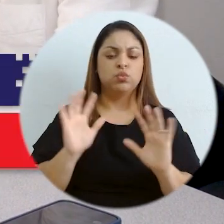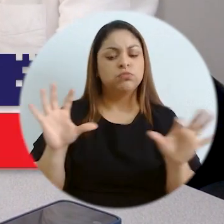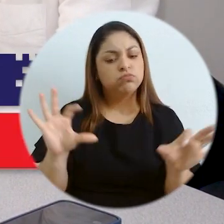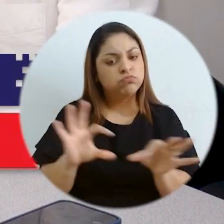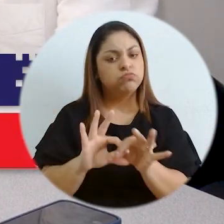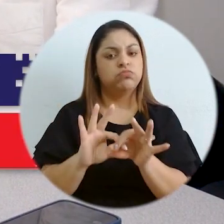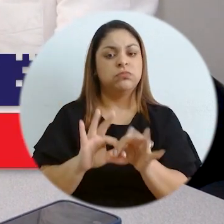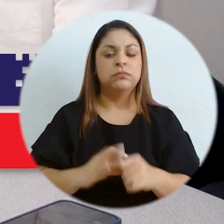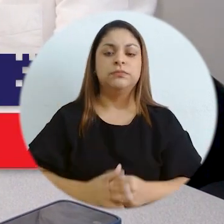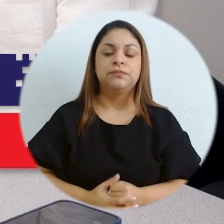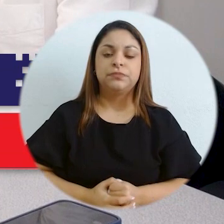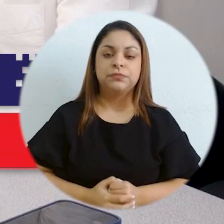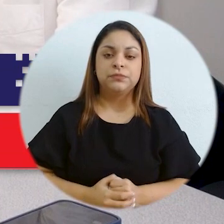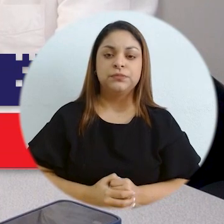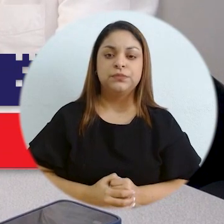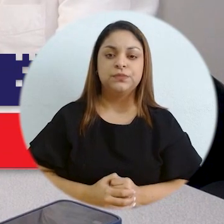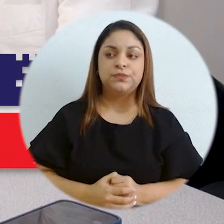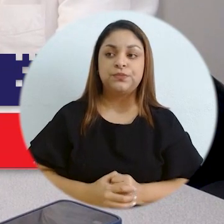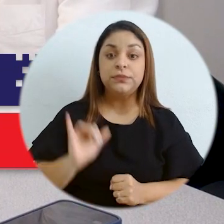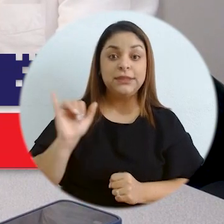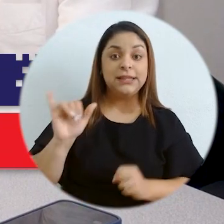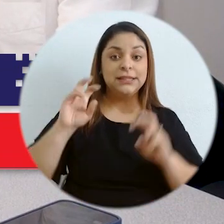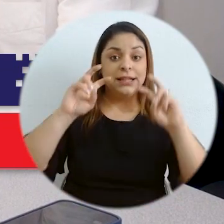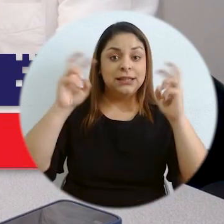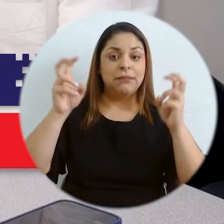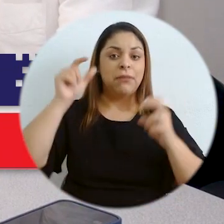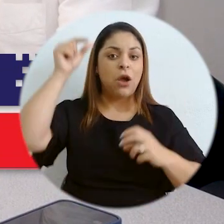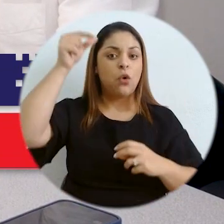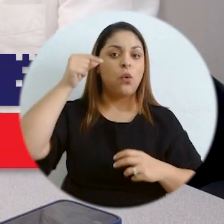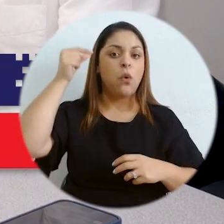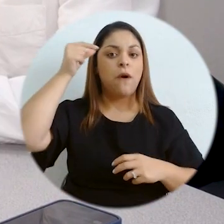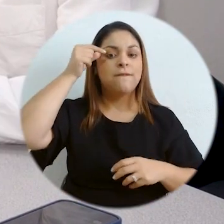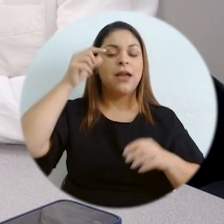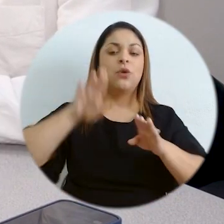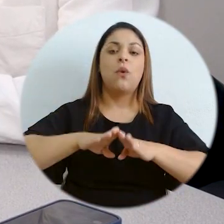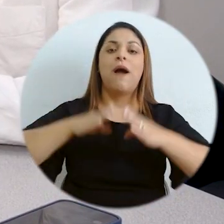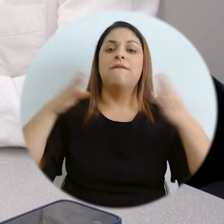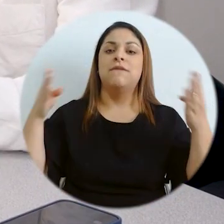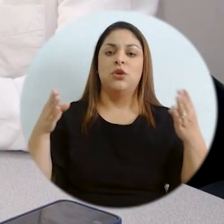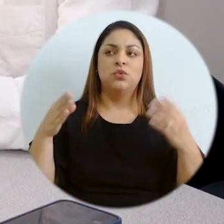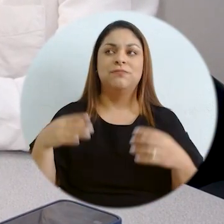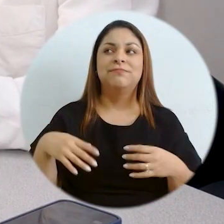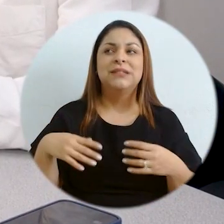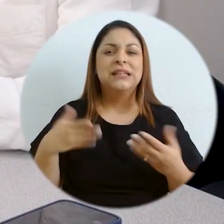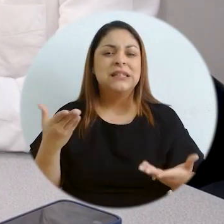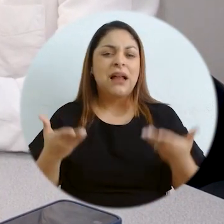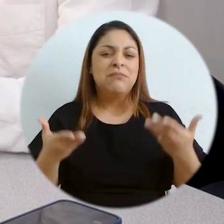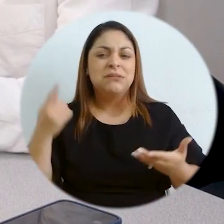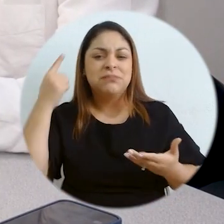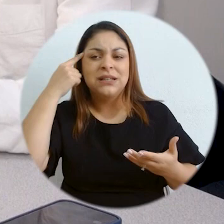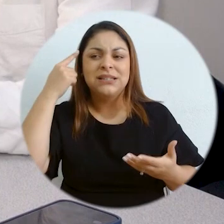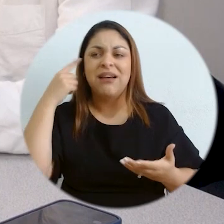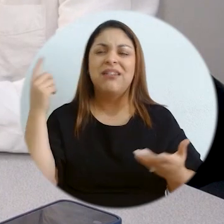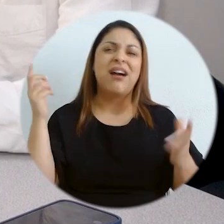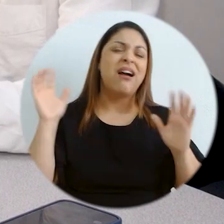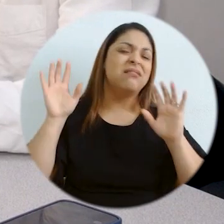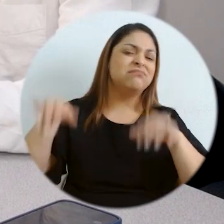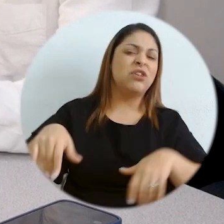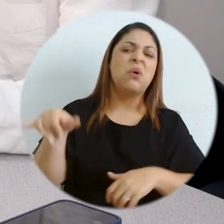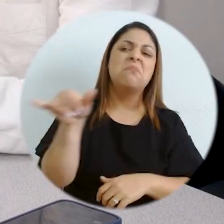sobre quienes han emprendido esta cruzada del gobierno abierto es que corre el riesgo de convertirse en más de lo